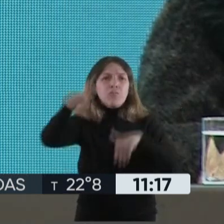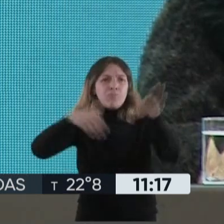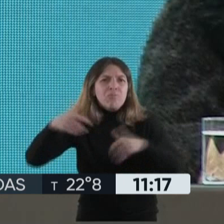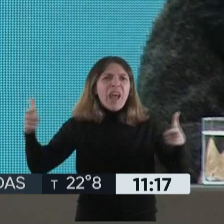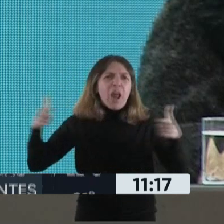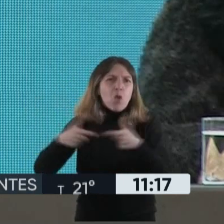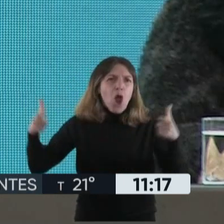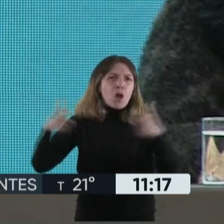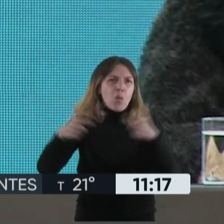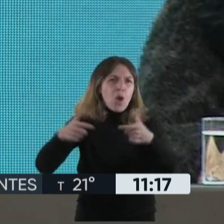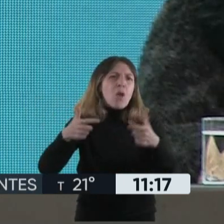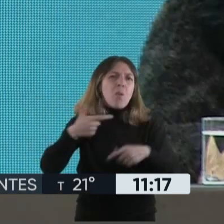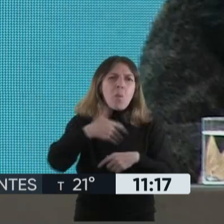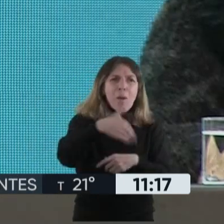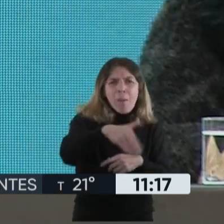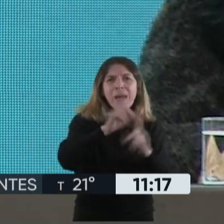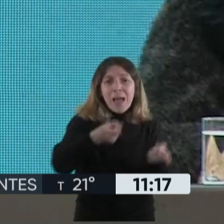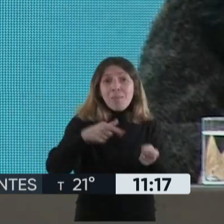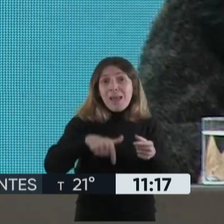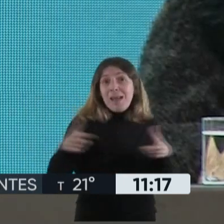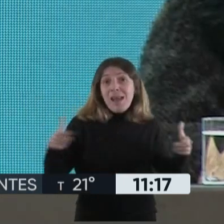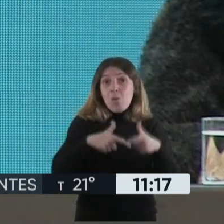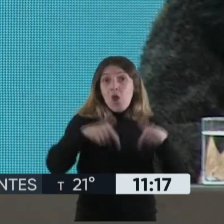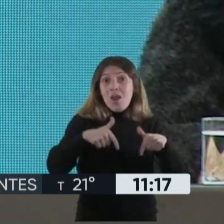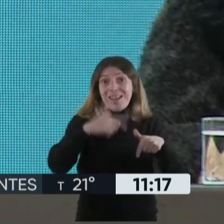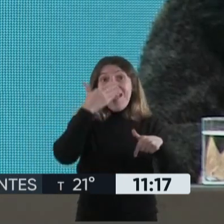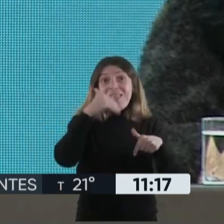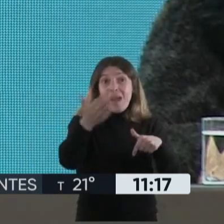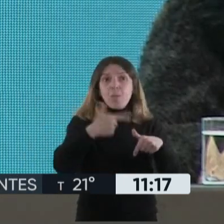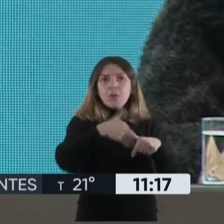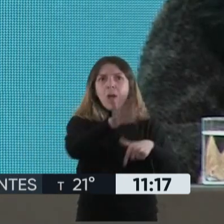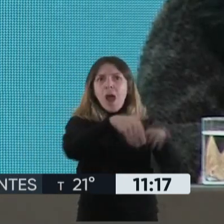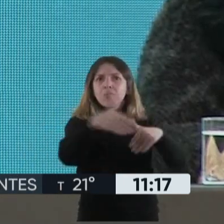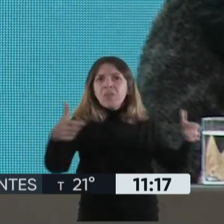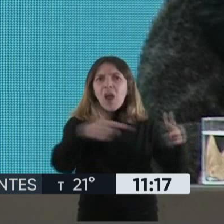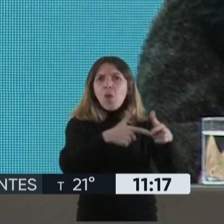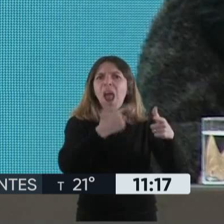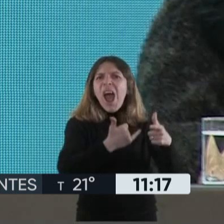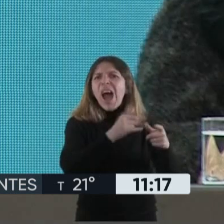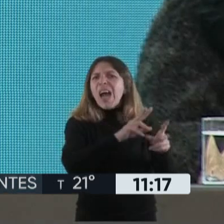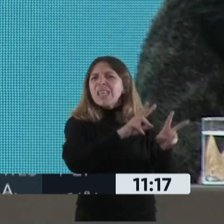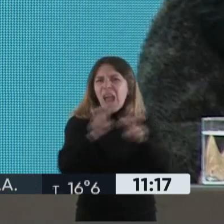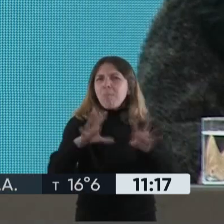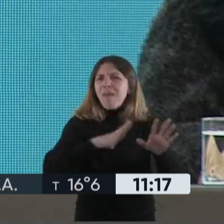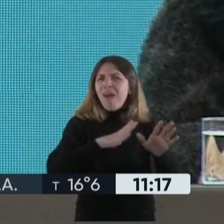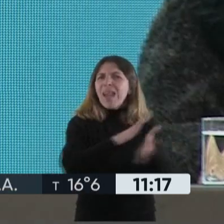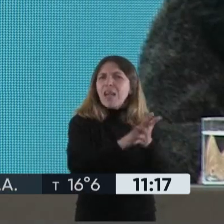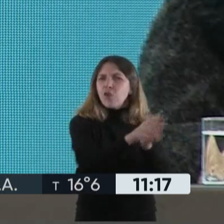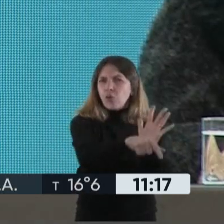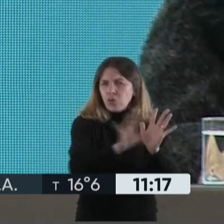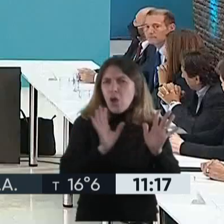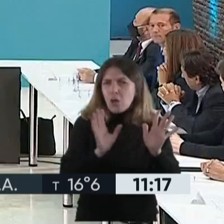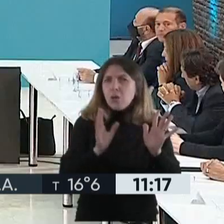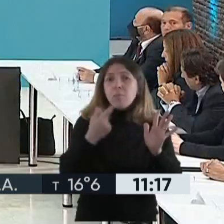trabajo y vamos a hacer lo mismo luego de esta reunión, porque hay temas que todavía tenemos que seguir resolviendo y para lo cual también